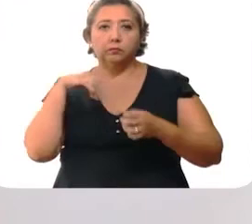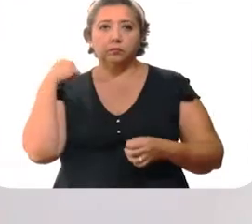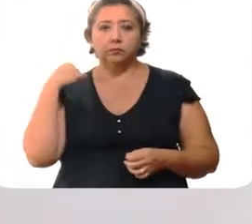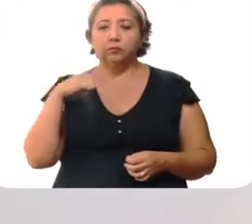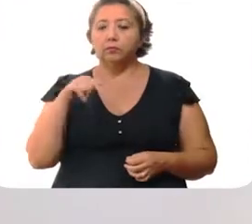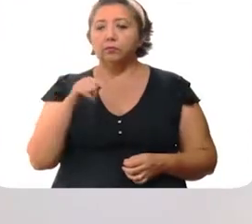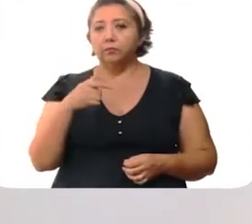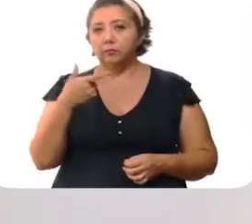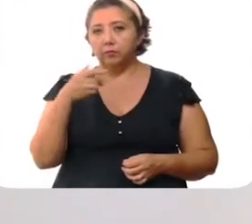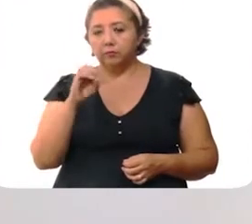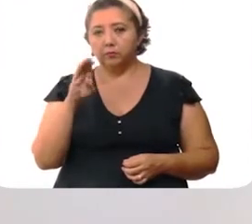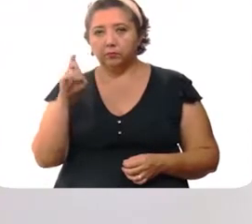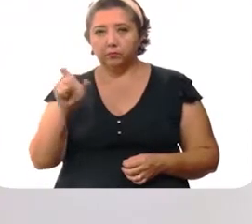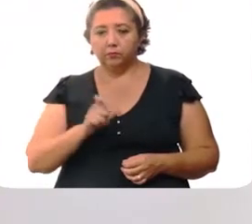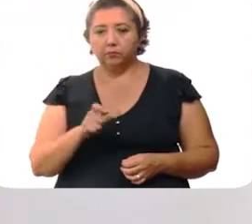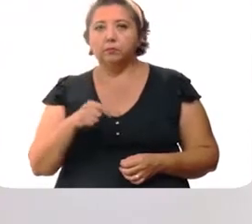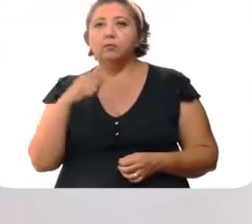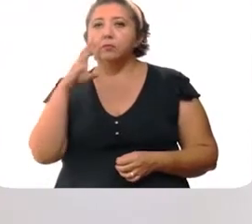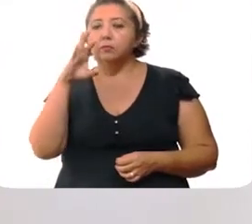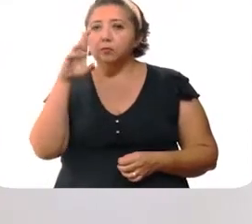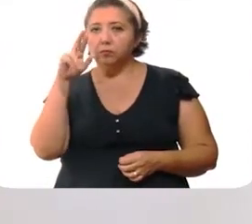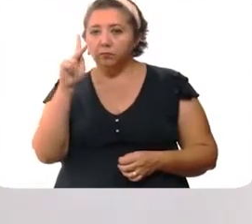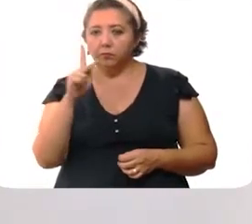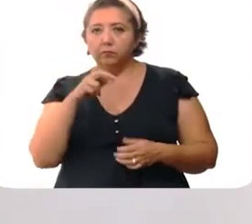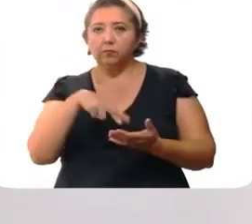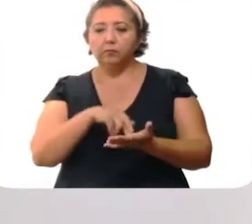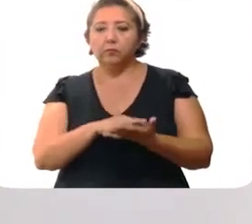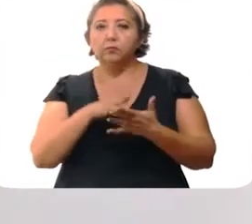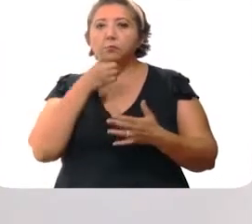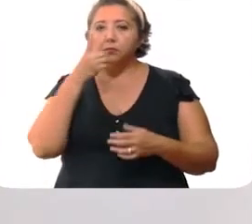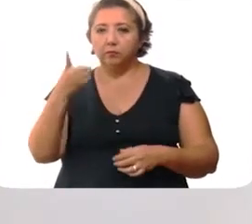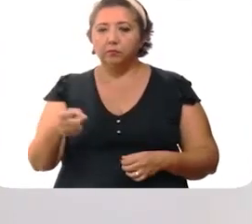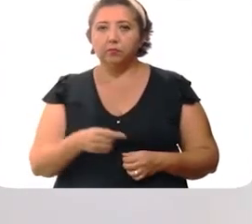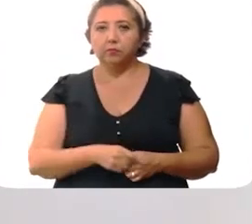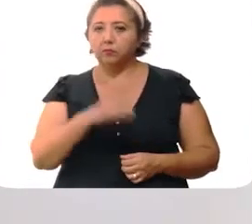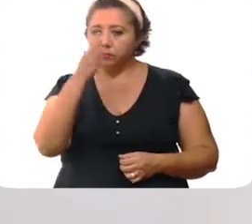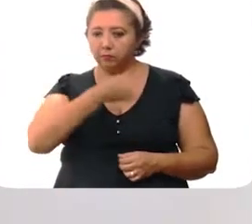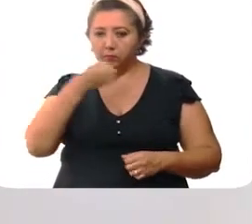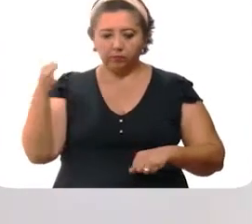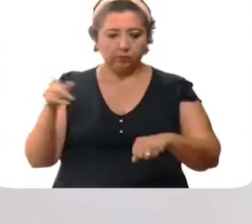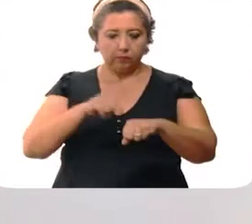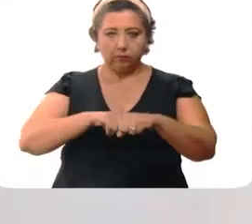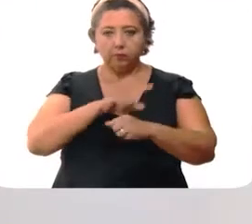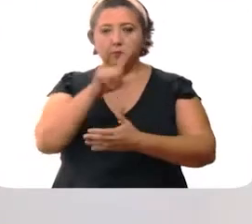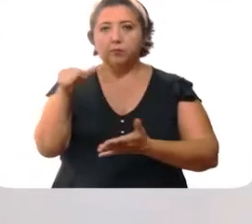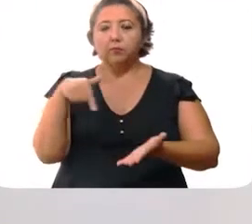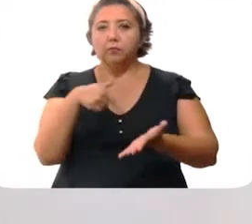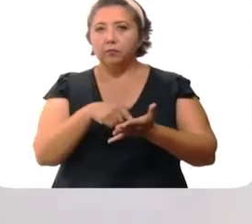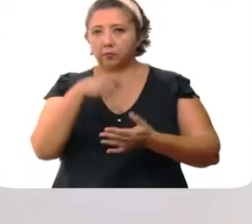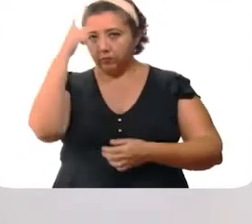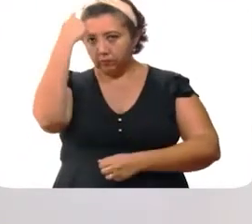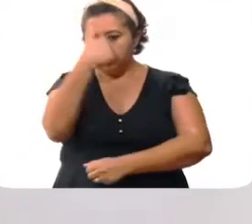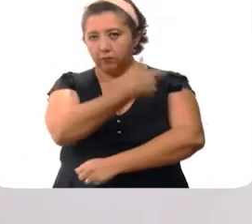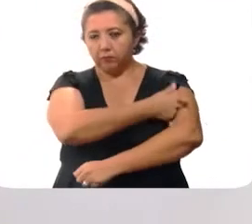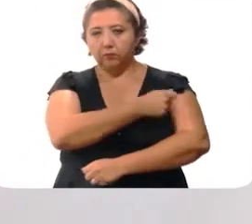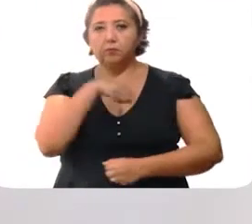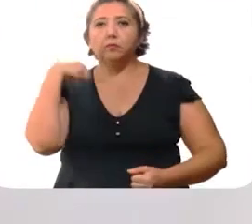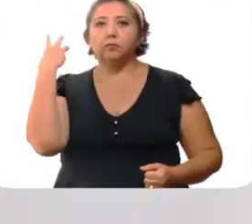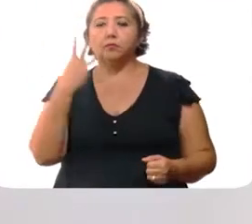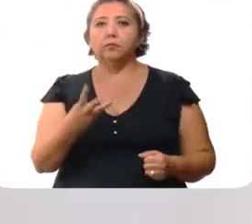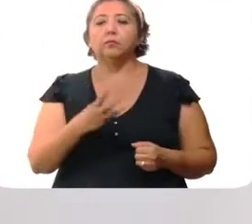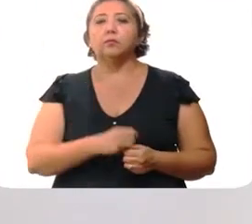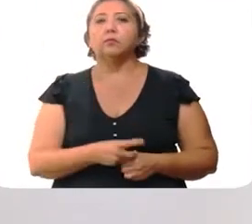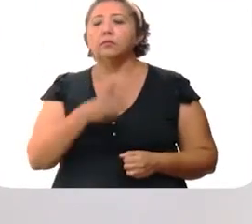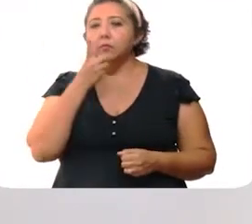vacunaeducacion.yucatan.gov.mx con su CURP. 2. En el registro se les indicará la fecha, hora y lugar de su cita para la vacunación. 3.